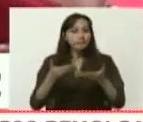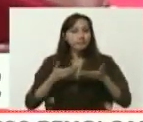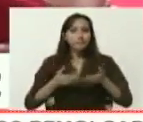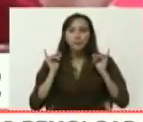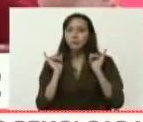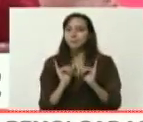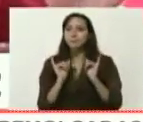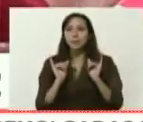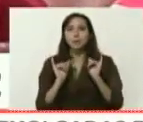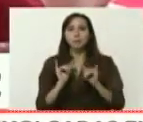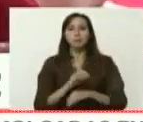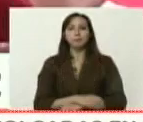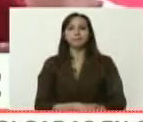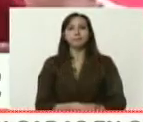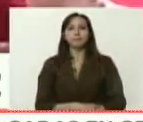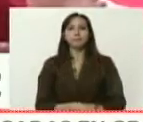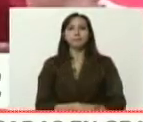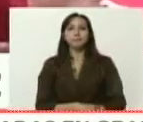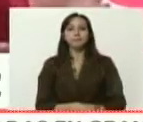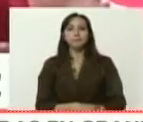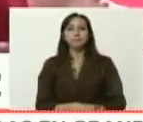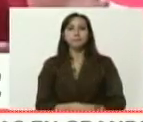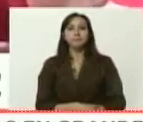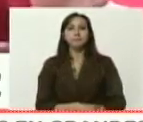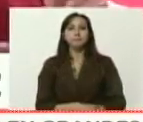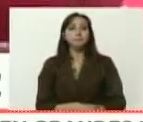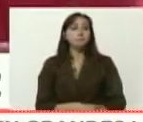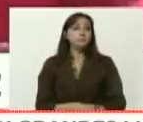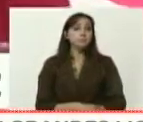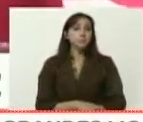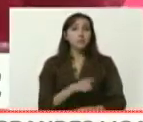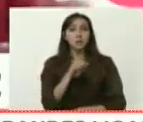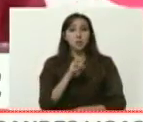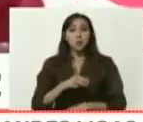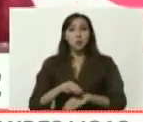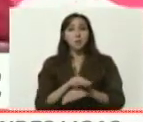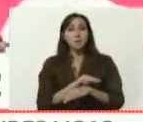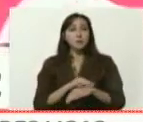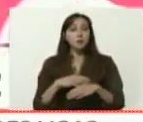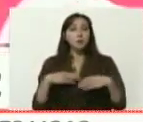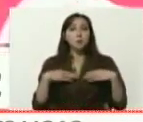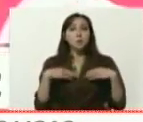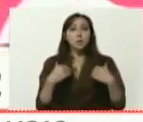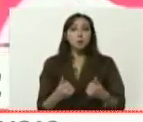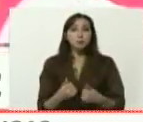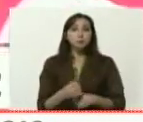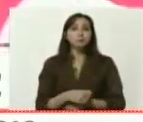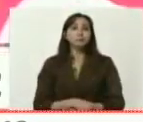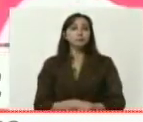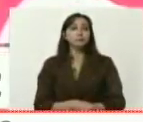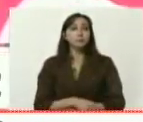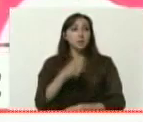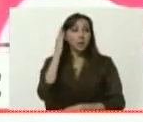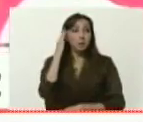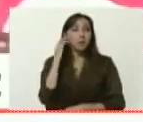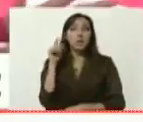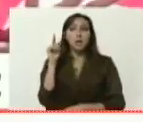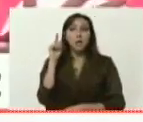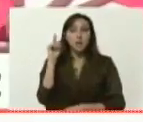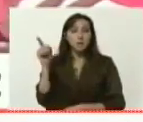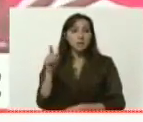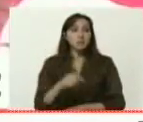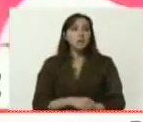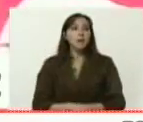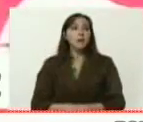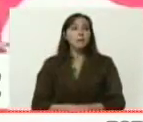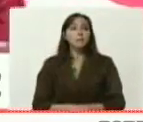por razones, ministro de Salud, y un medio que ya lo tengo vistiado allá en Barcelona, por si